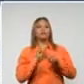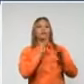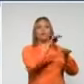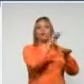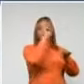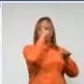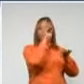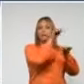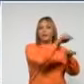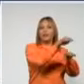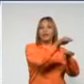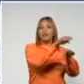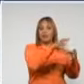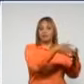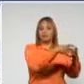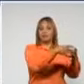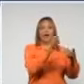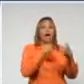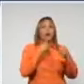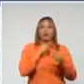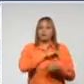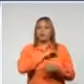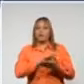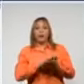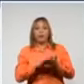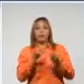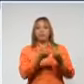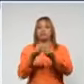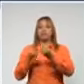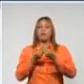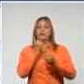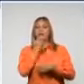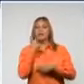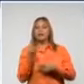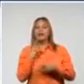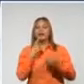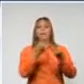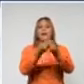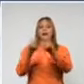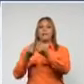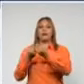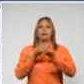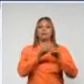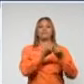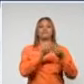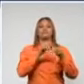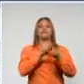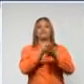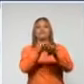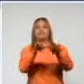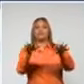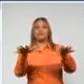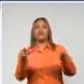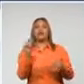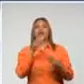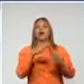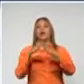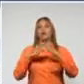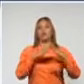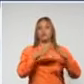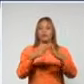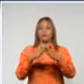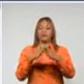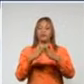sin diagnóstico de la enfermedad, para evitar que se mantenga transmitiendo en su comunidad, en los lugares donde se